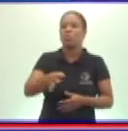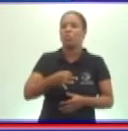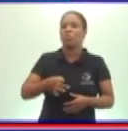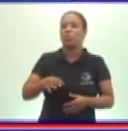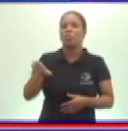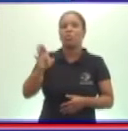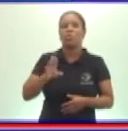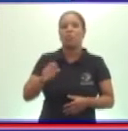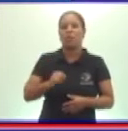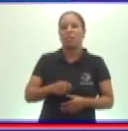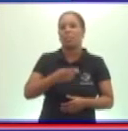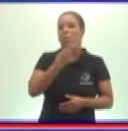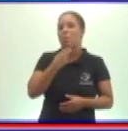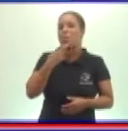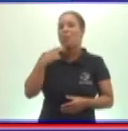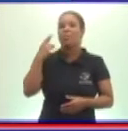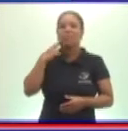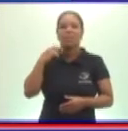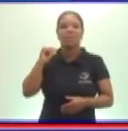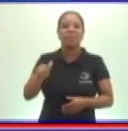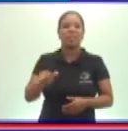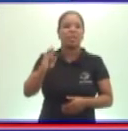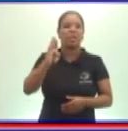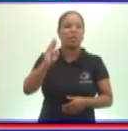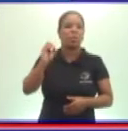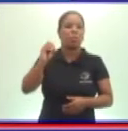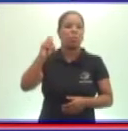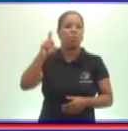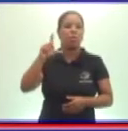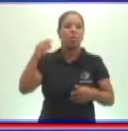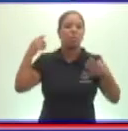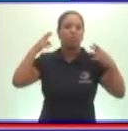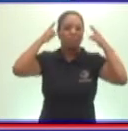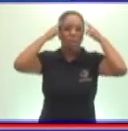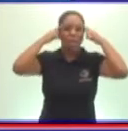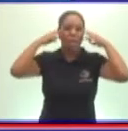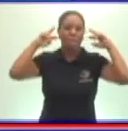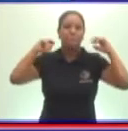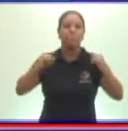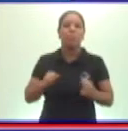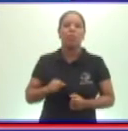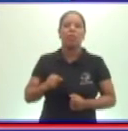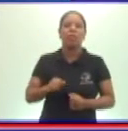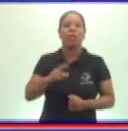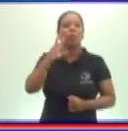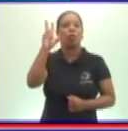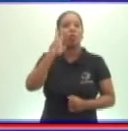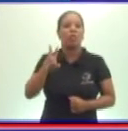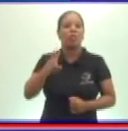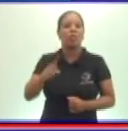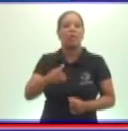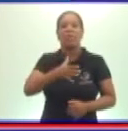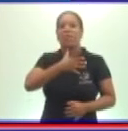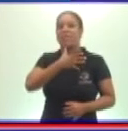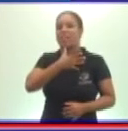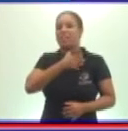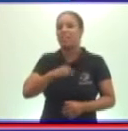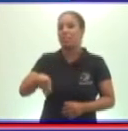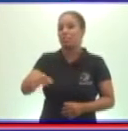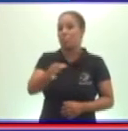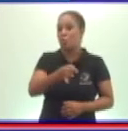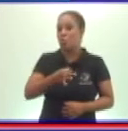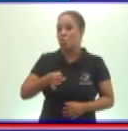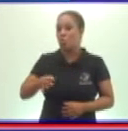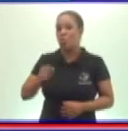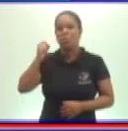y de Martí, la doctrina marxista y su tendencia leninista y lo guevariano y fidelista. Es decir, esos son los núcleos de